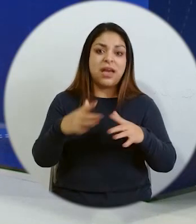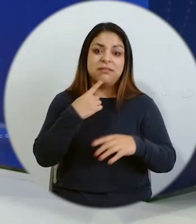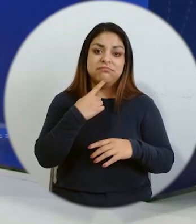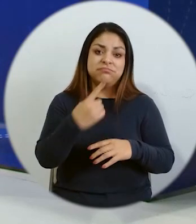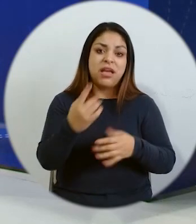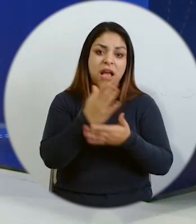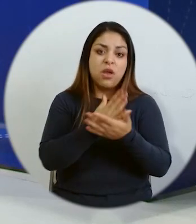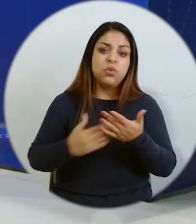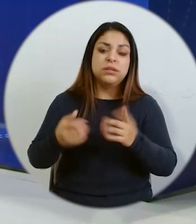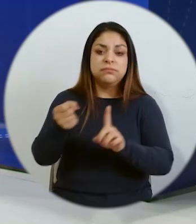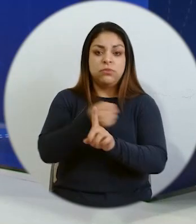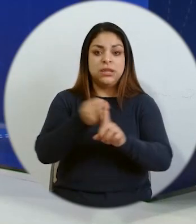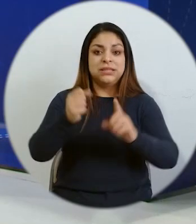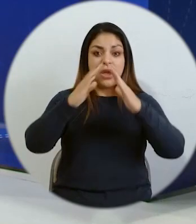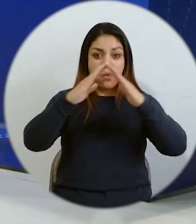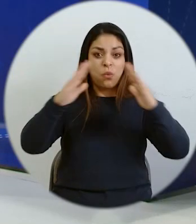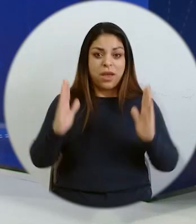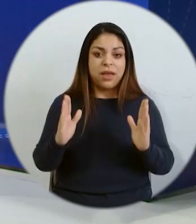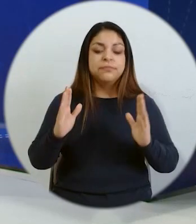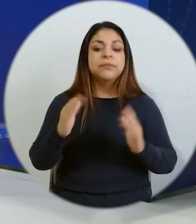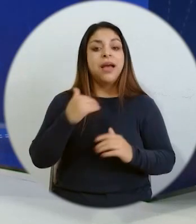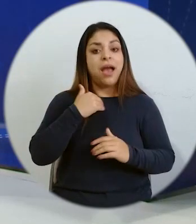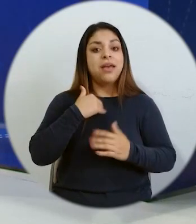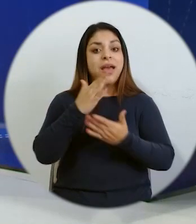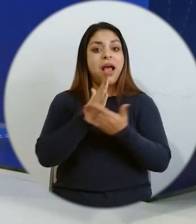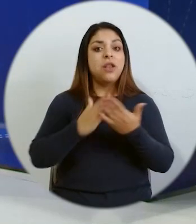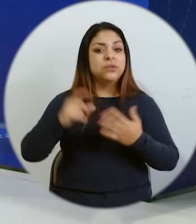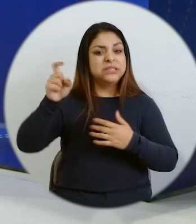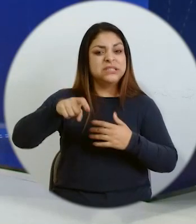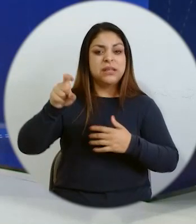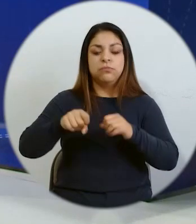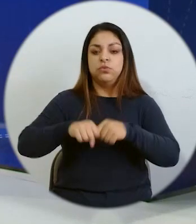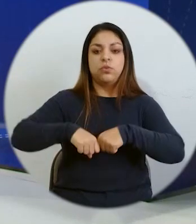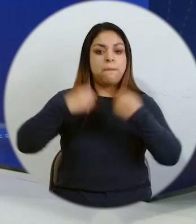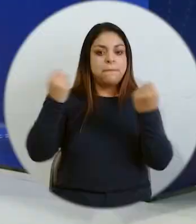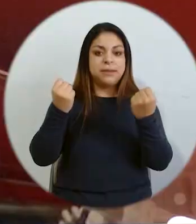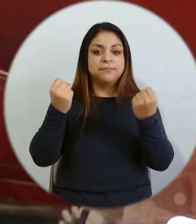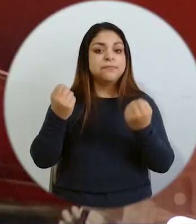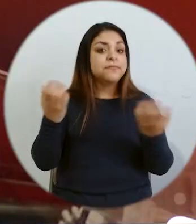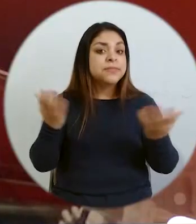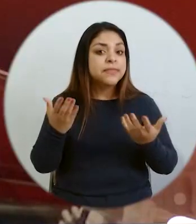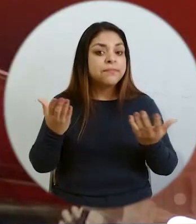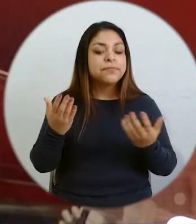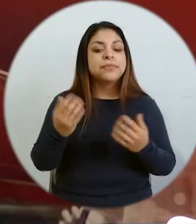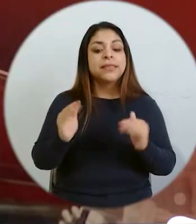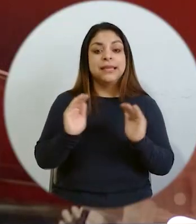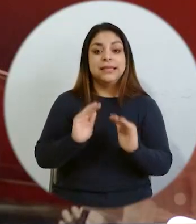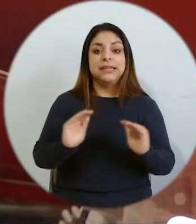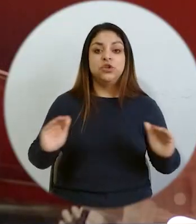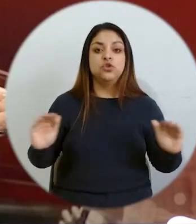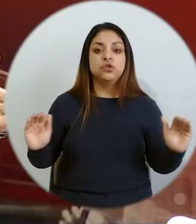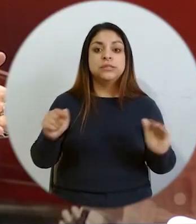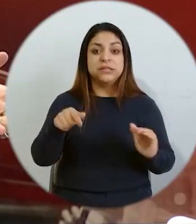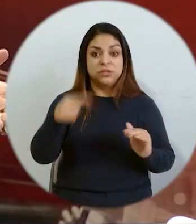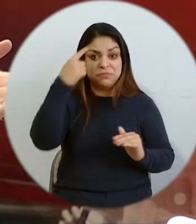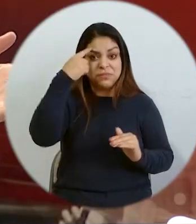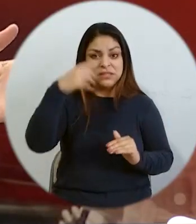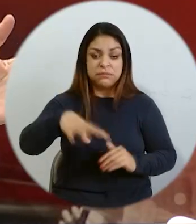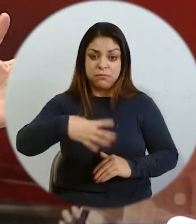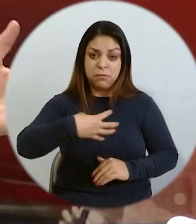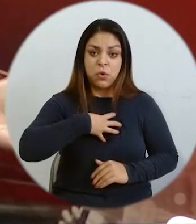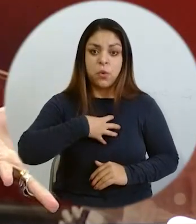algunas de estas causas que generan violencia en el hogar, hay algo que sí necesitamos ir rompiendo. La idea de que los niños